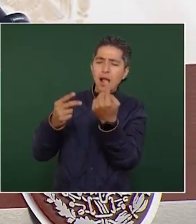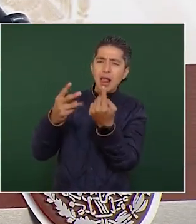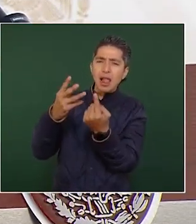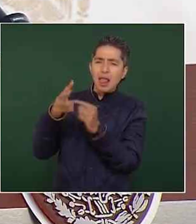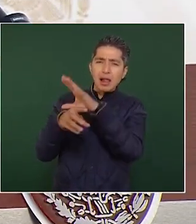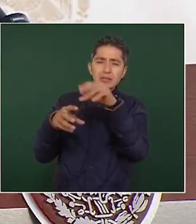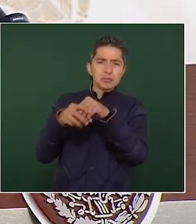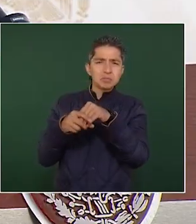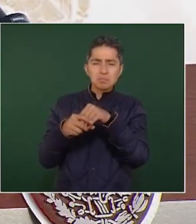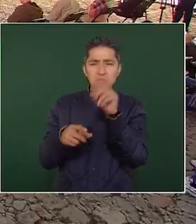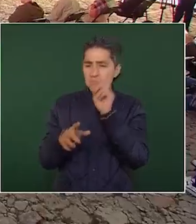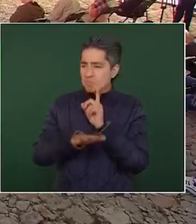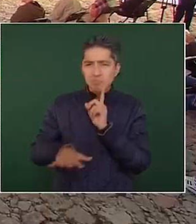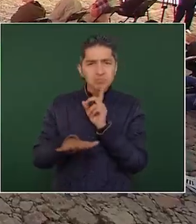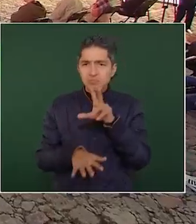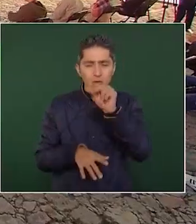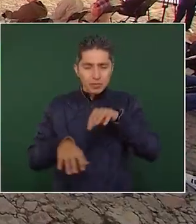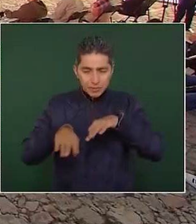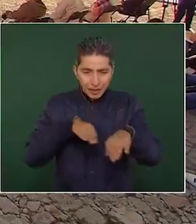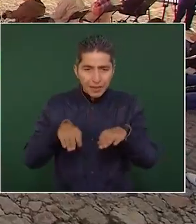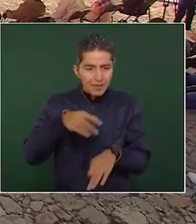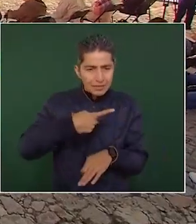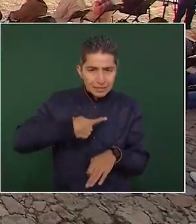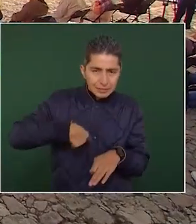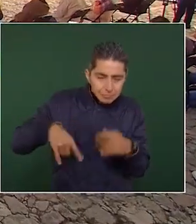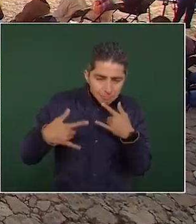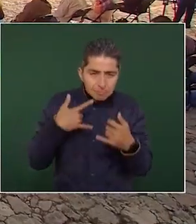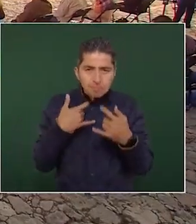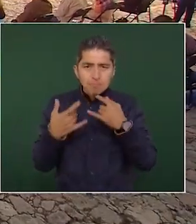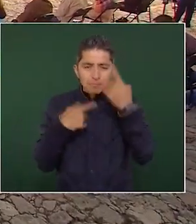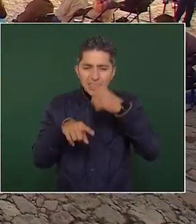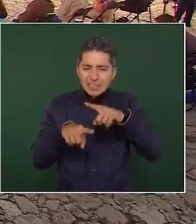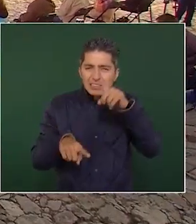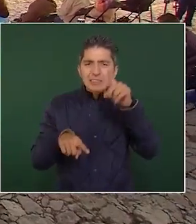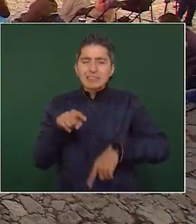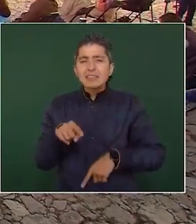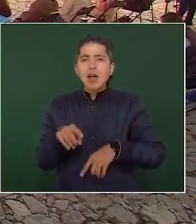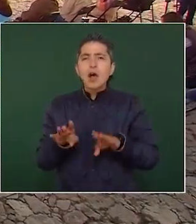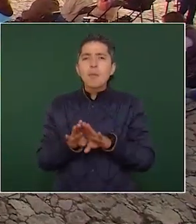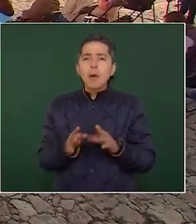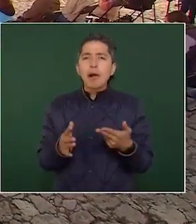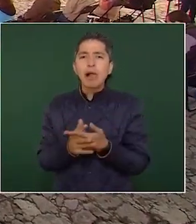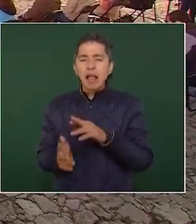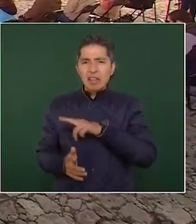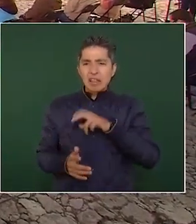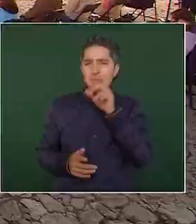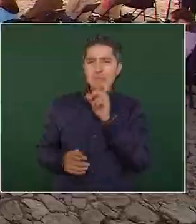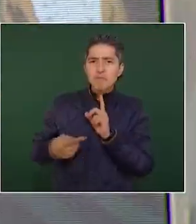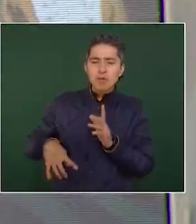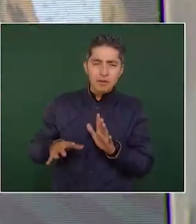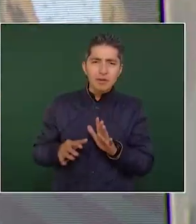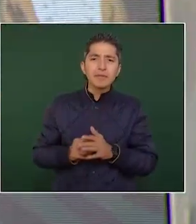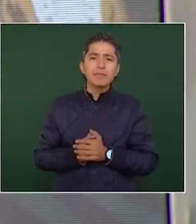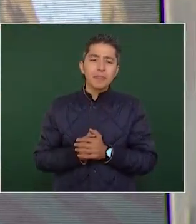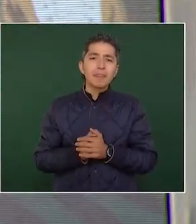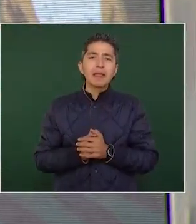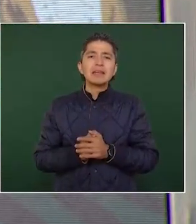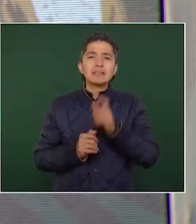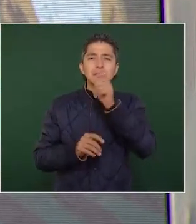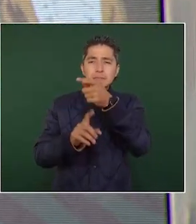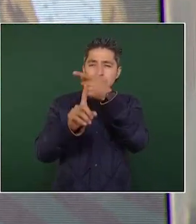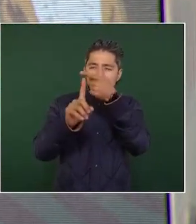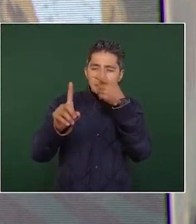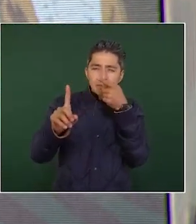mujeres. Trabajamos para evitar la violencia feminicida. Con las